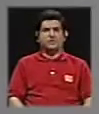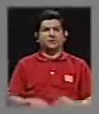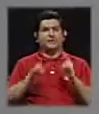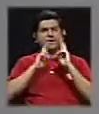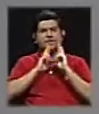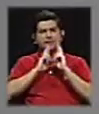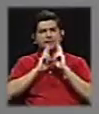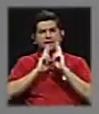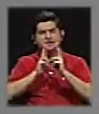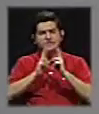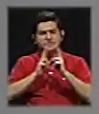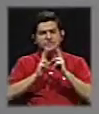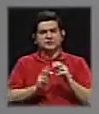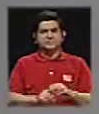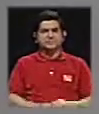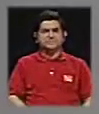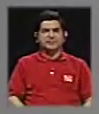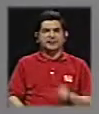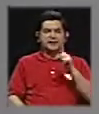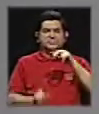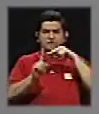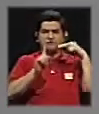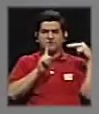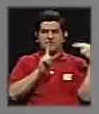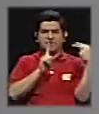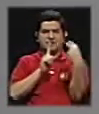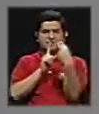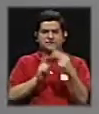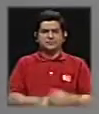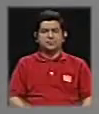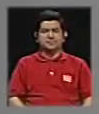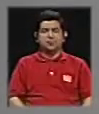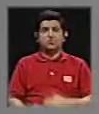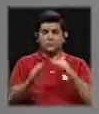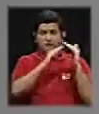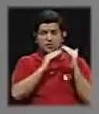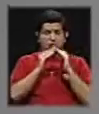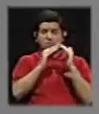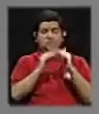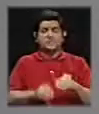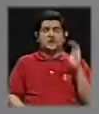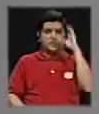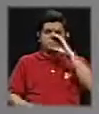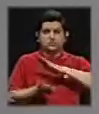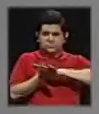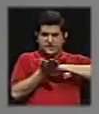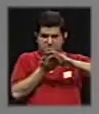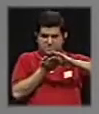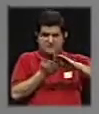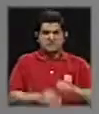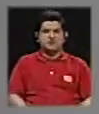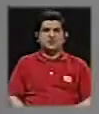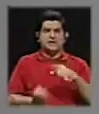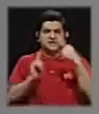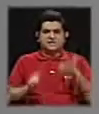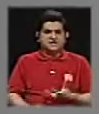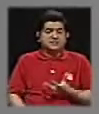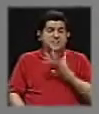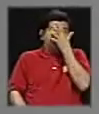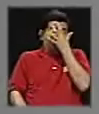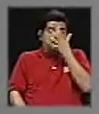responde a una visión digna de las comunidades a partir de la rabia que se